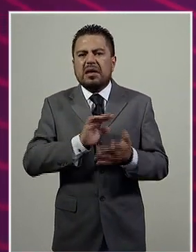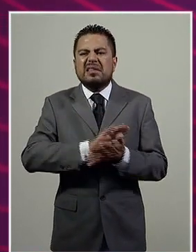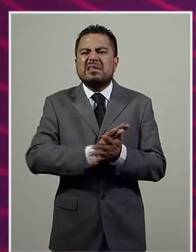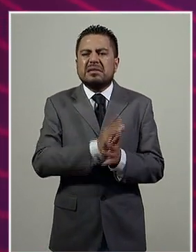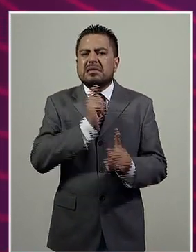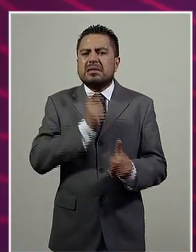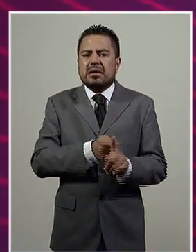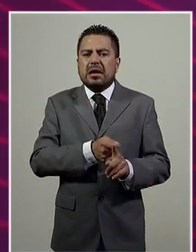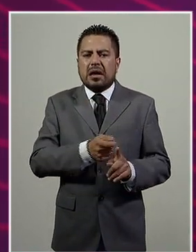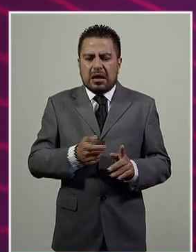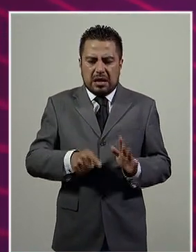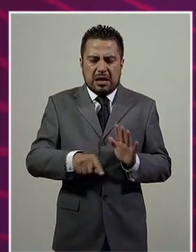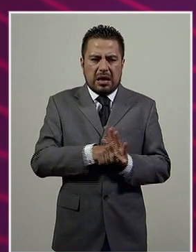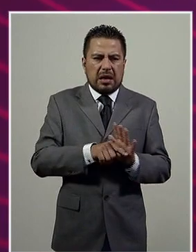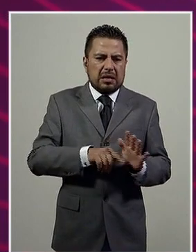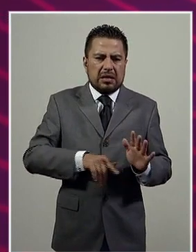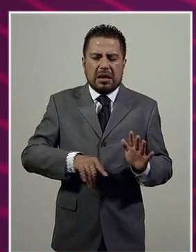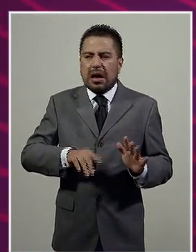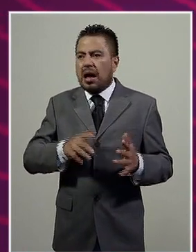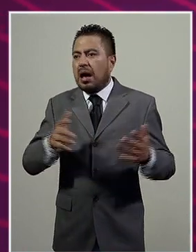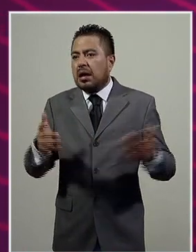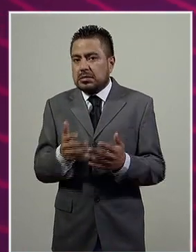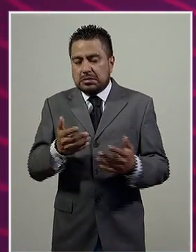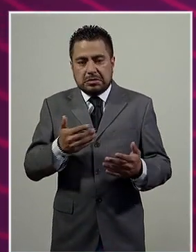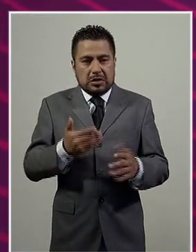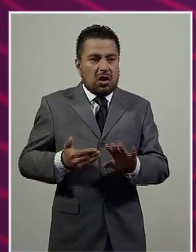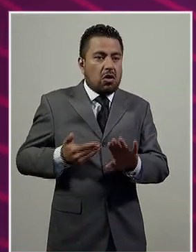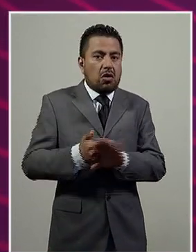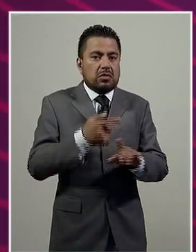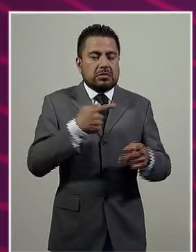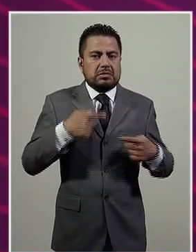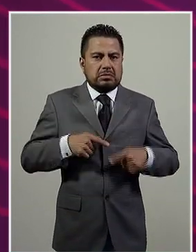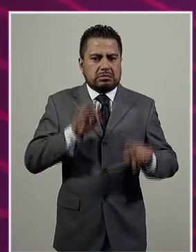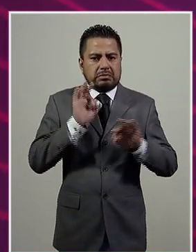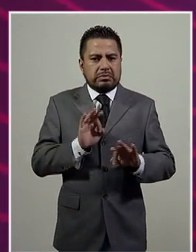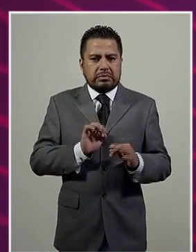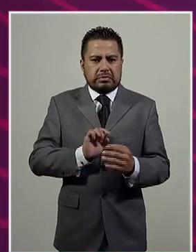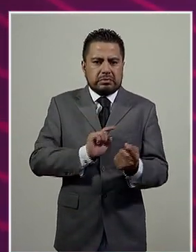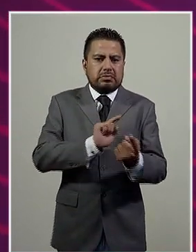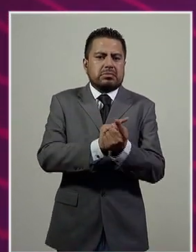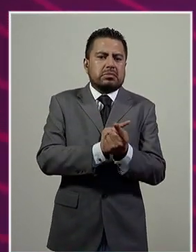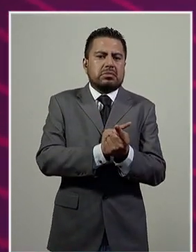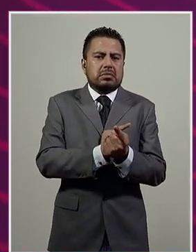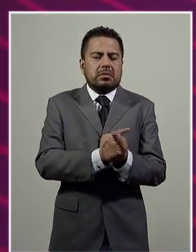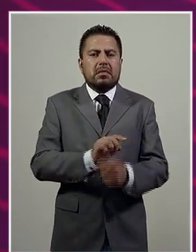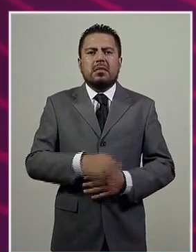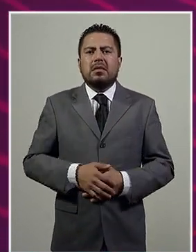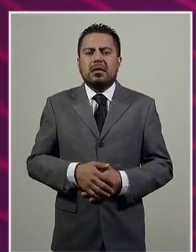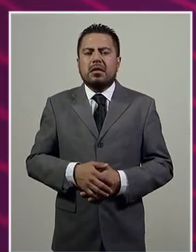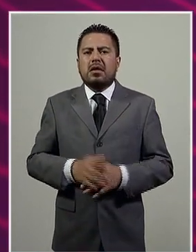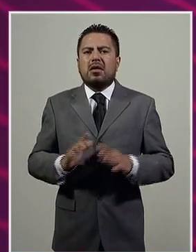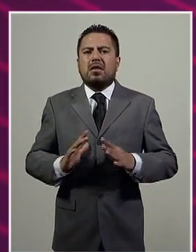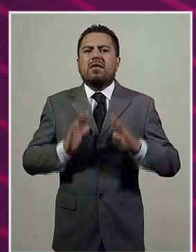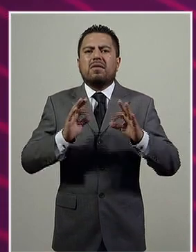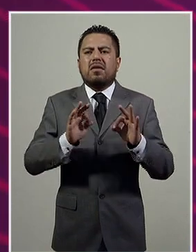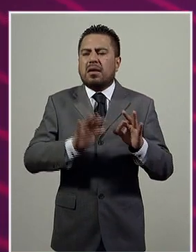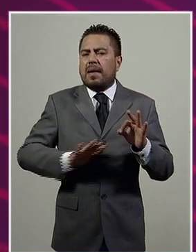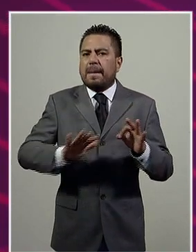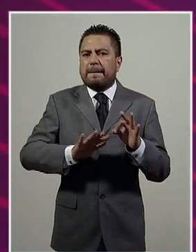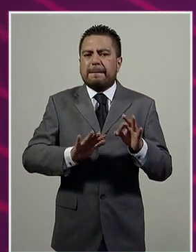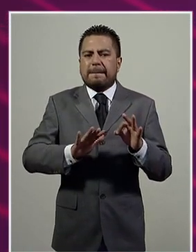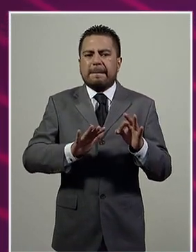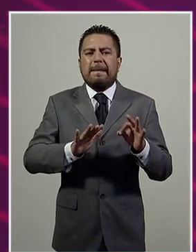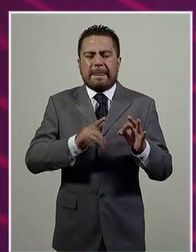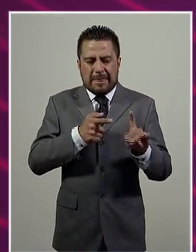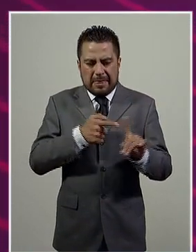discriminación ya va del ánimo a un acto, es una acción en contra de una persona. Y las fuentes de todos